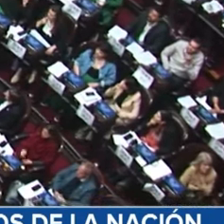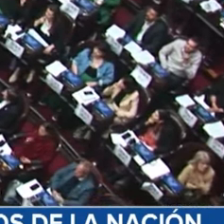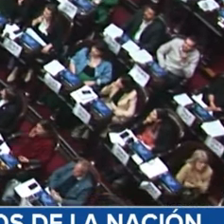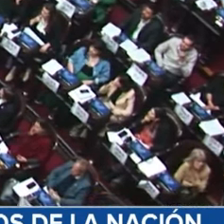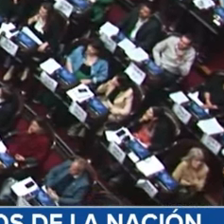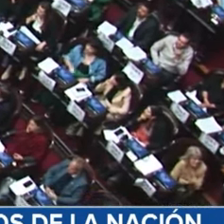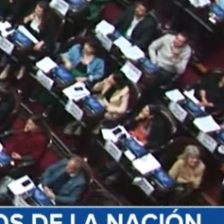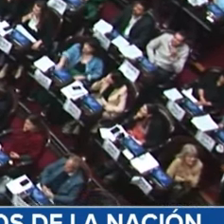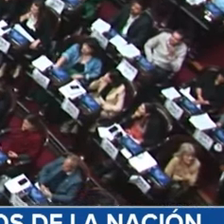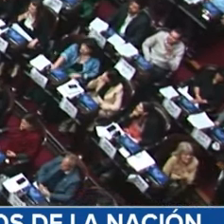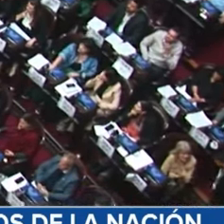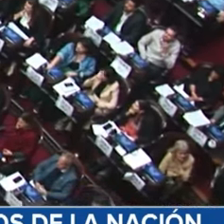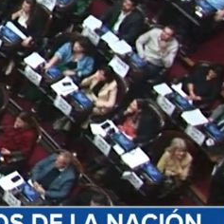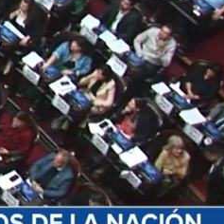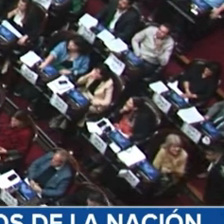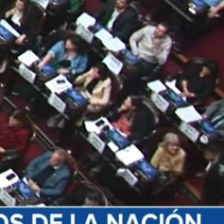norm